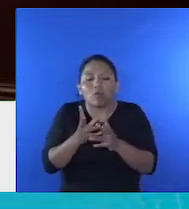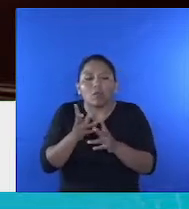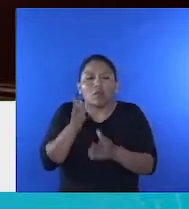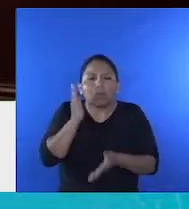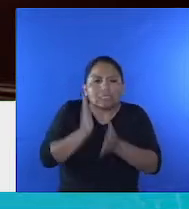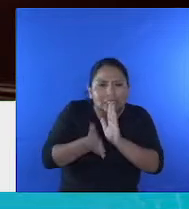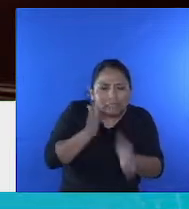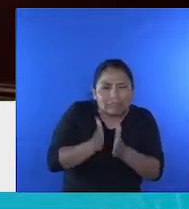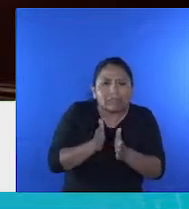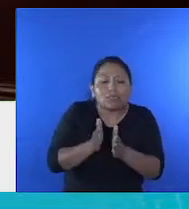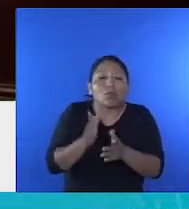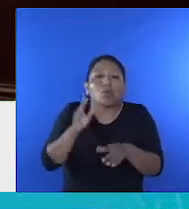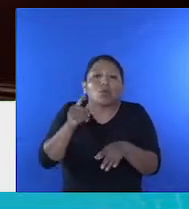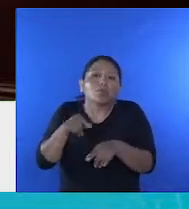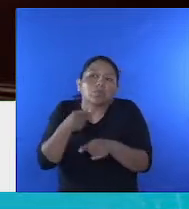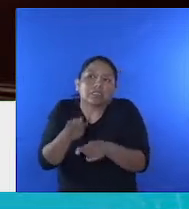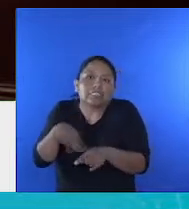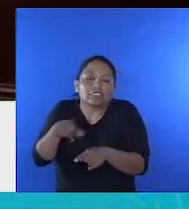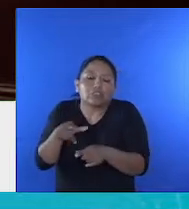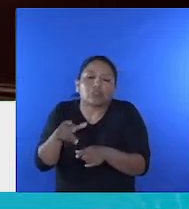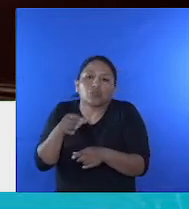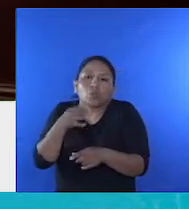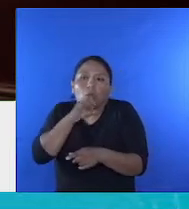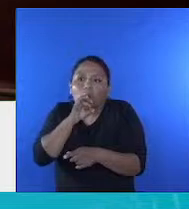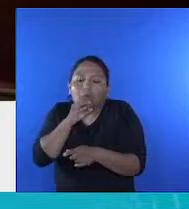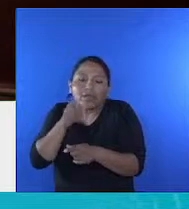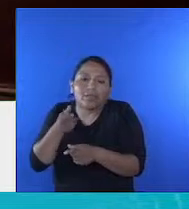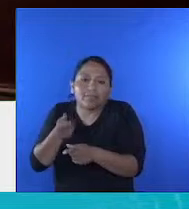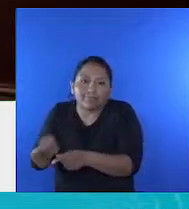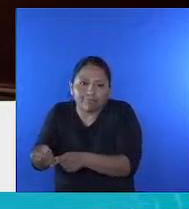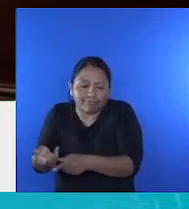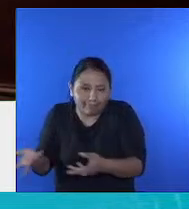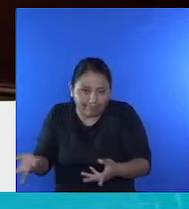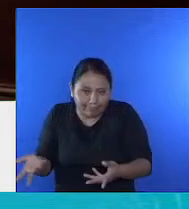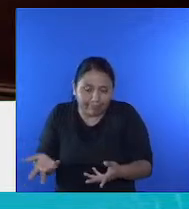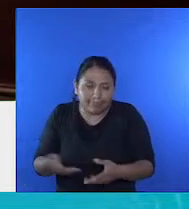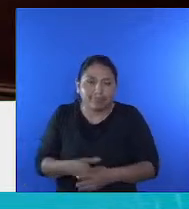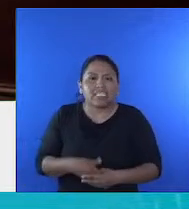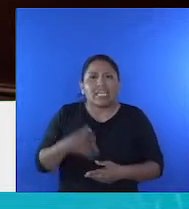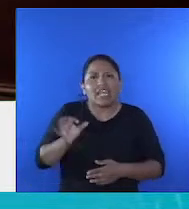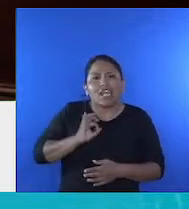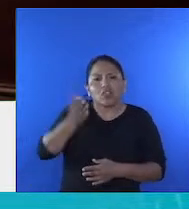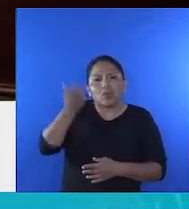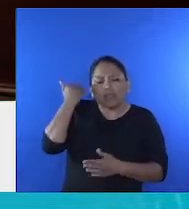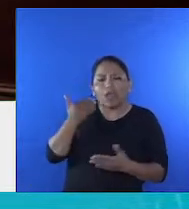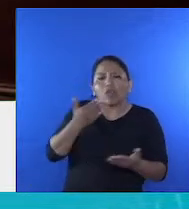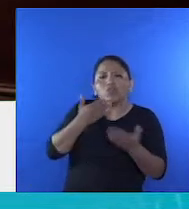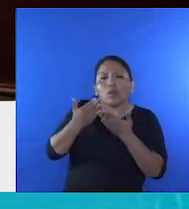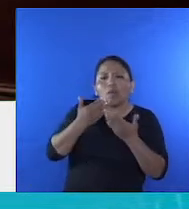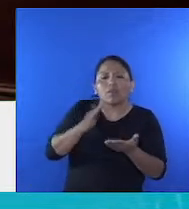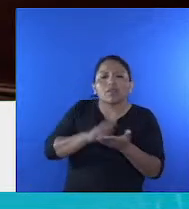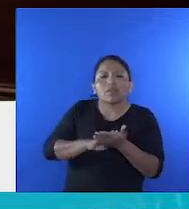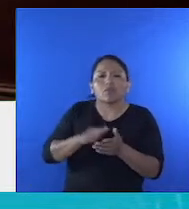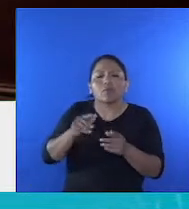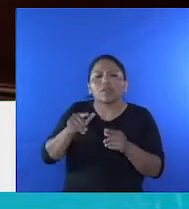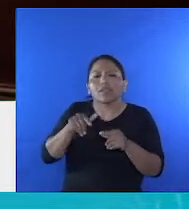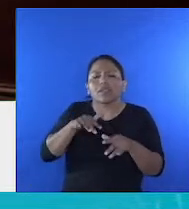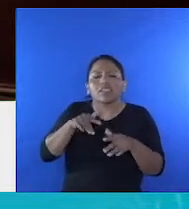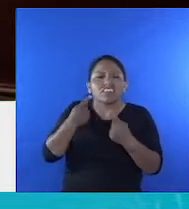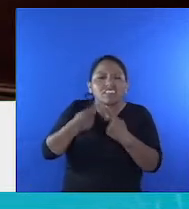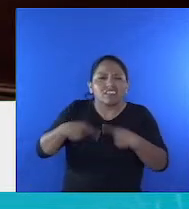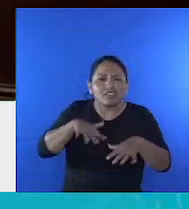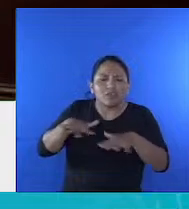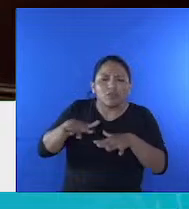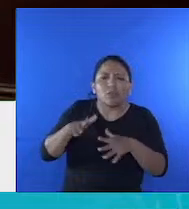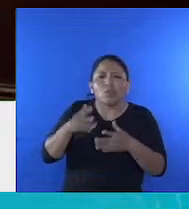compañeros por matar una oveja. El año pasado yo hablé acá de las causas y de cómo muchas